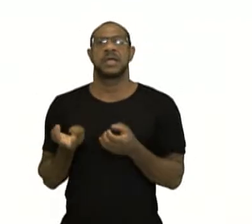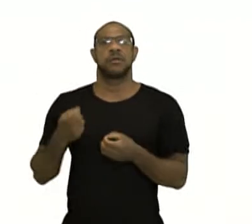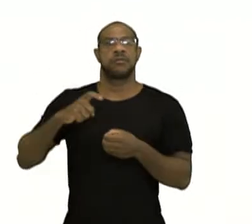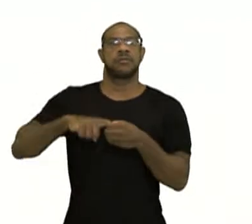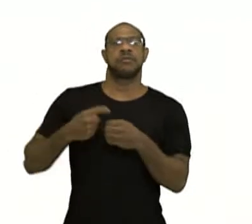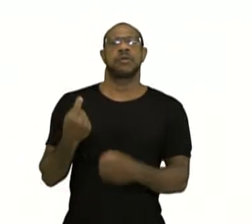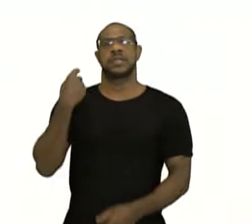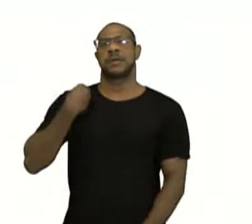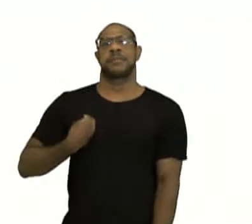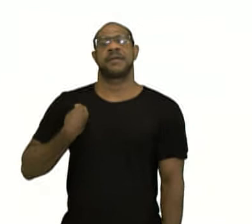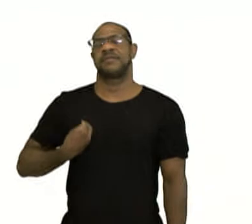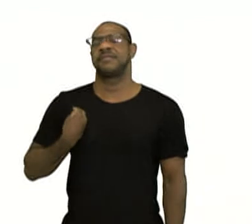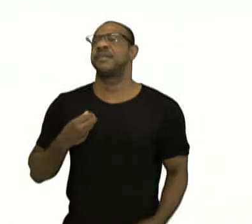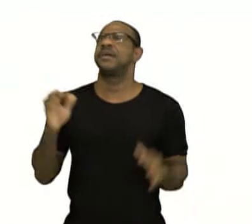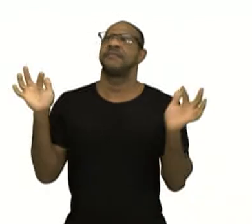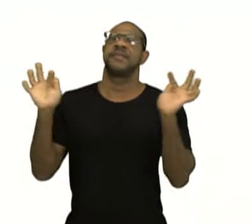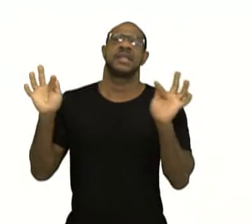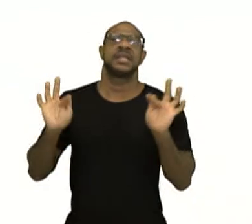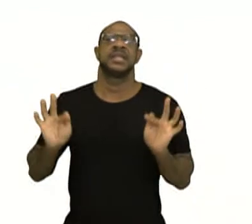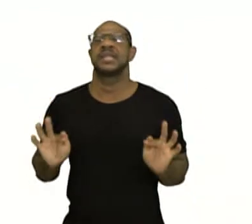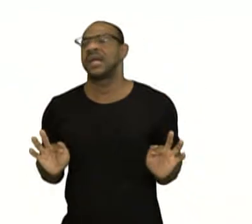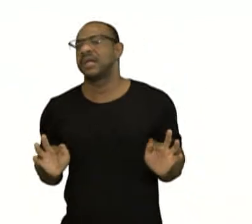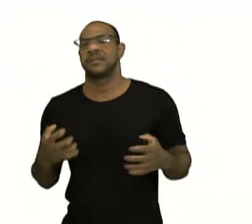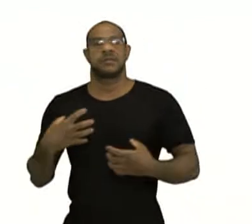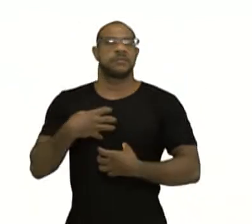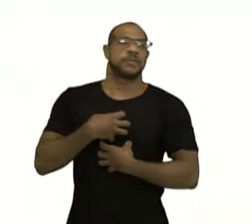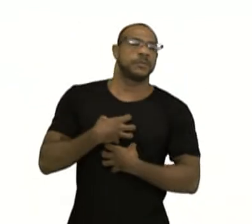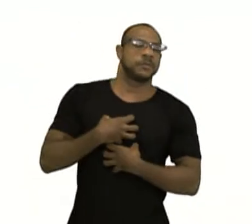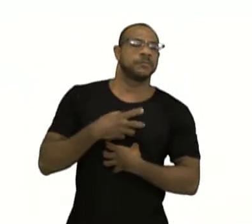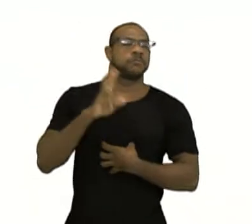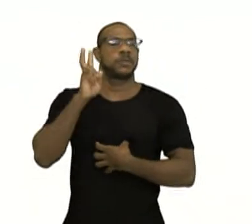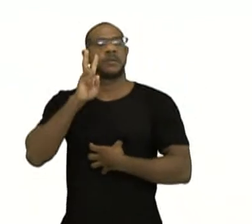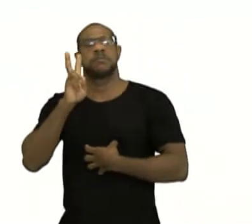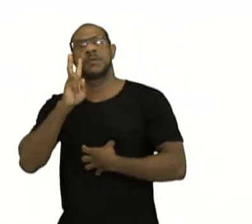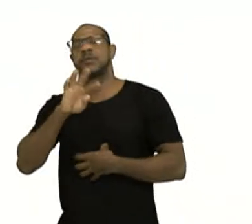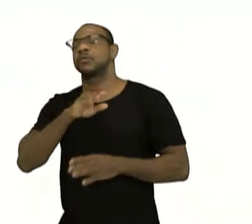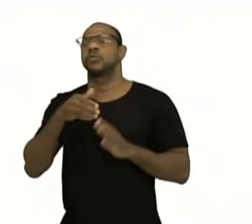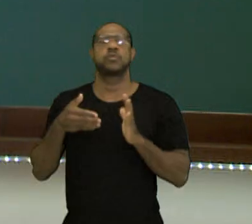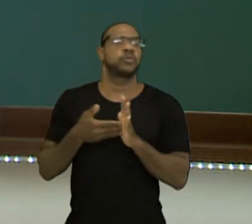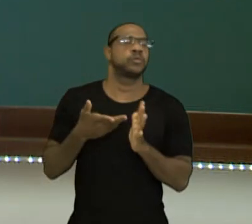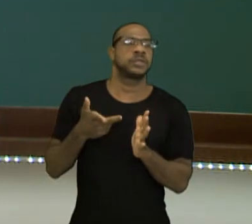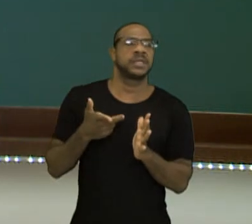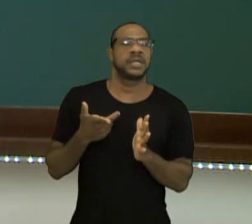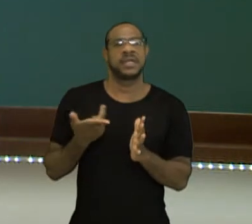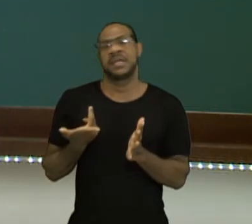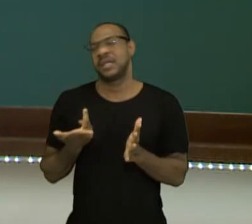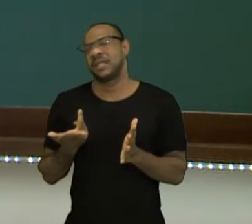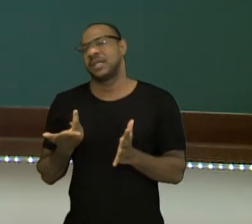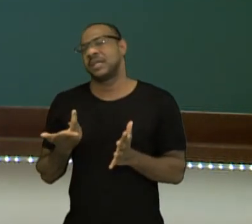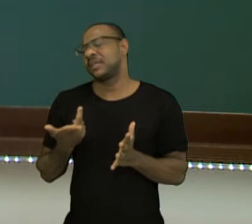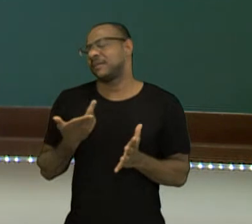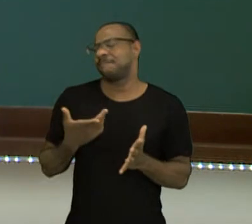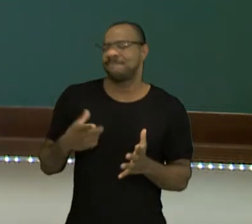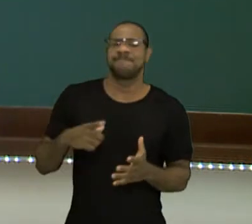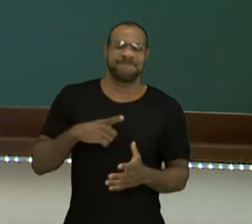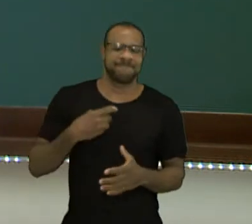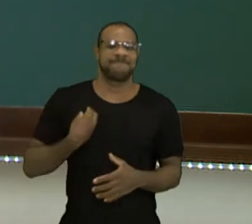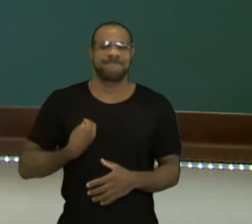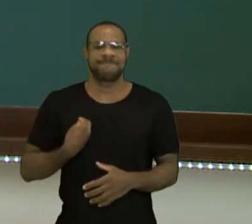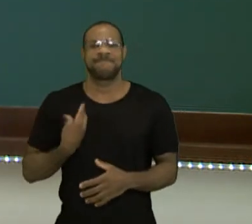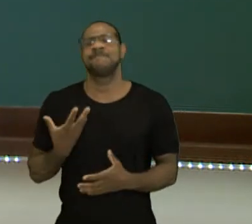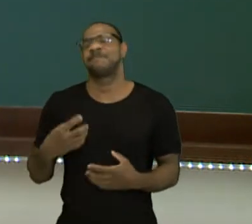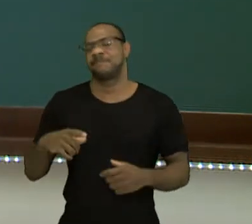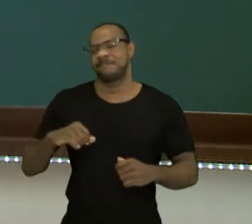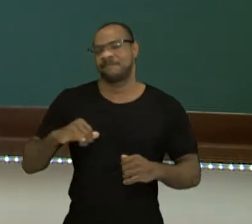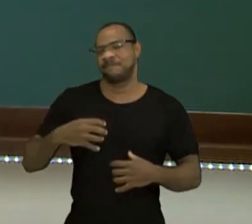para viver aquela felicidade. Aí ela recorda de tudo que ela passou com nostalgia. Olhem o verbo, eu